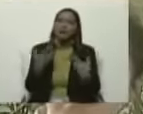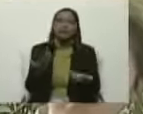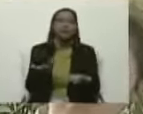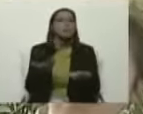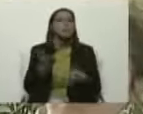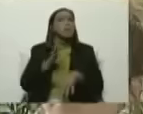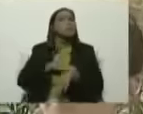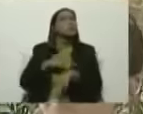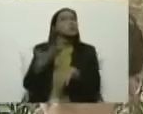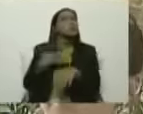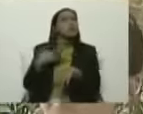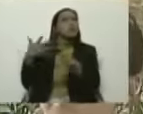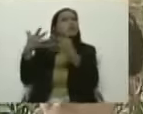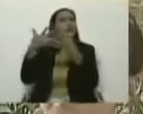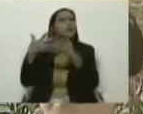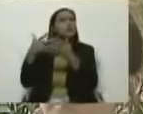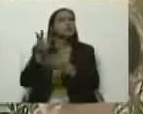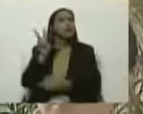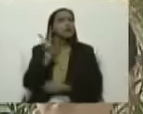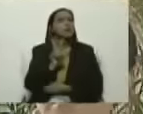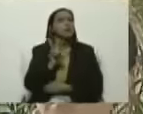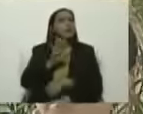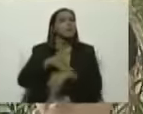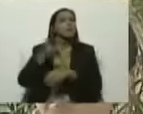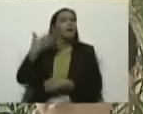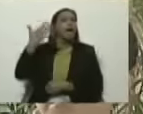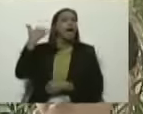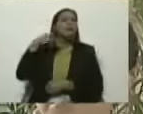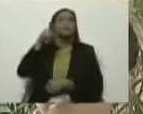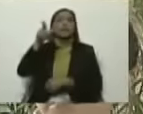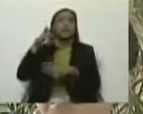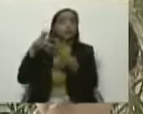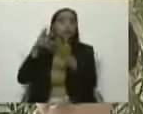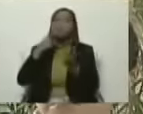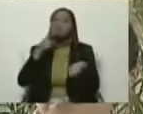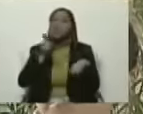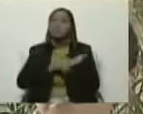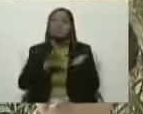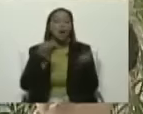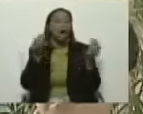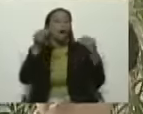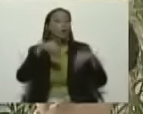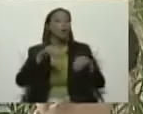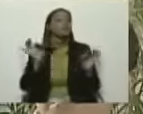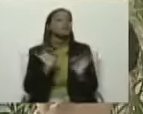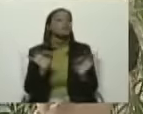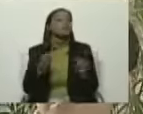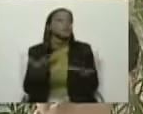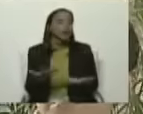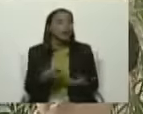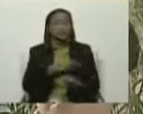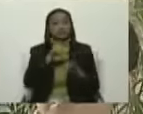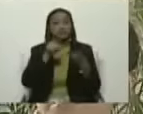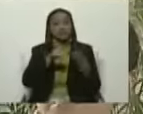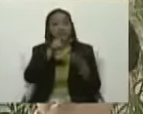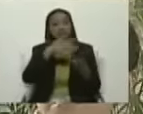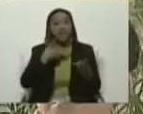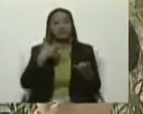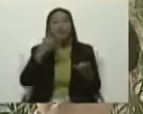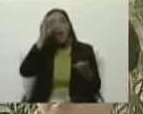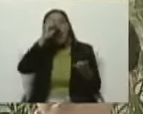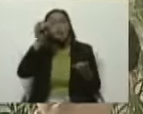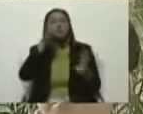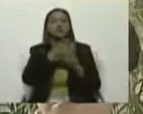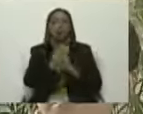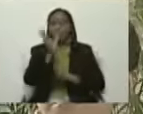Estados Unidos fue quien incumplió los acuerdos previos? Y para finalizar, me gustaría conocer su opinión sobre el atentado que sufrió Donald Trump el pasado fin